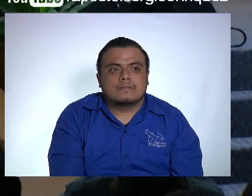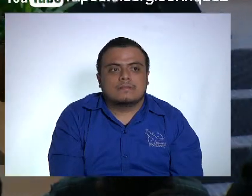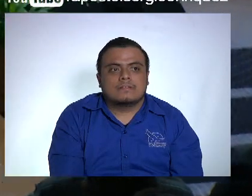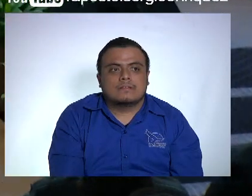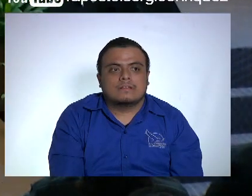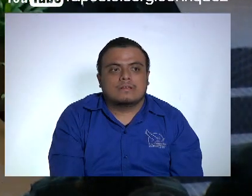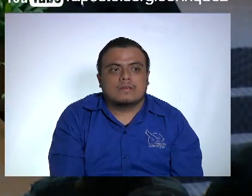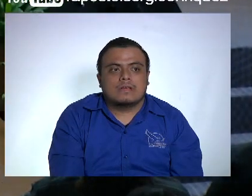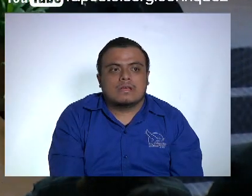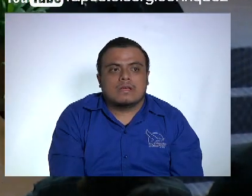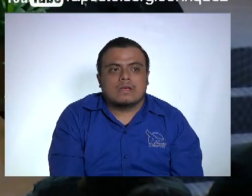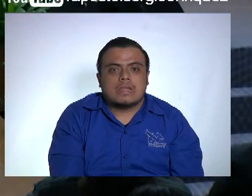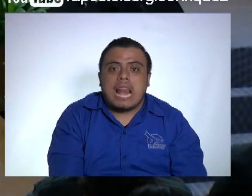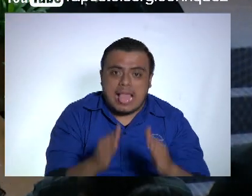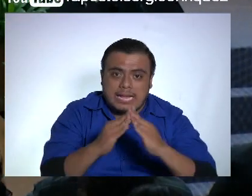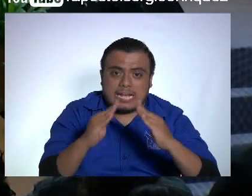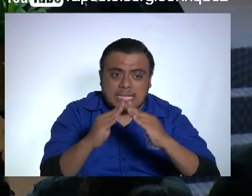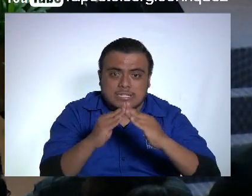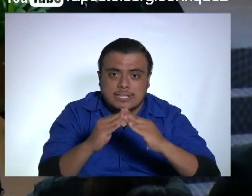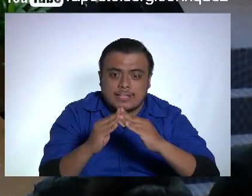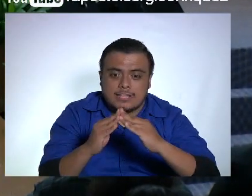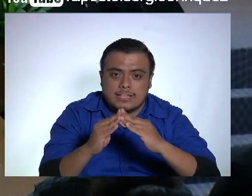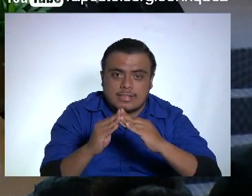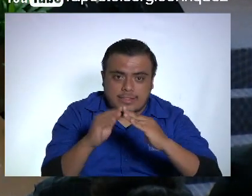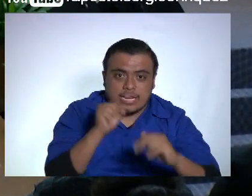de la casa del canto.